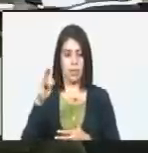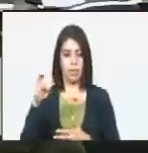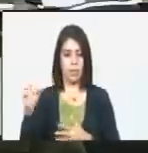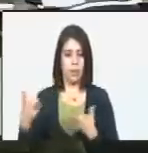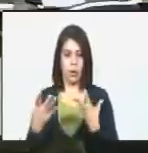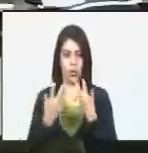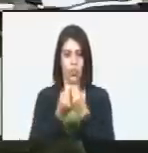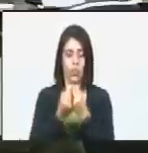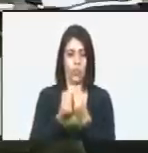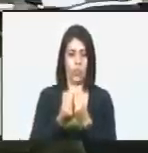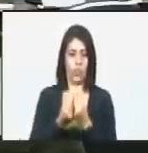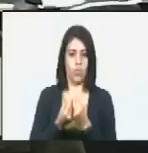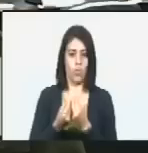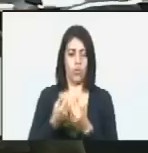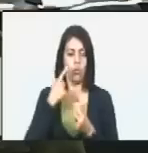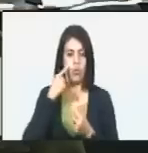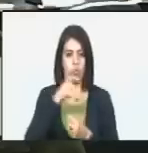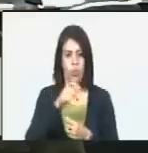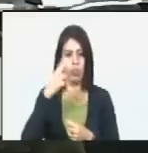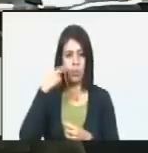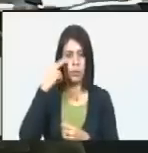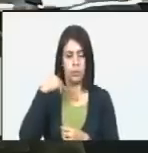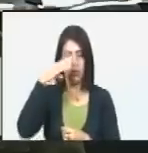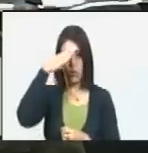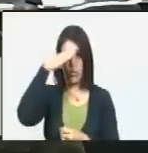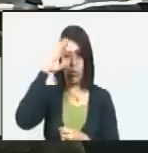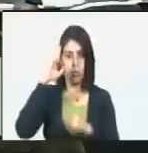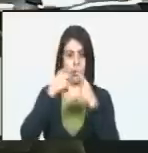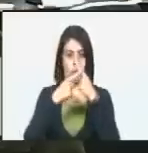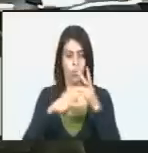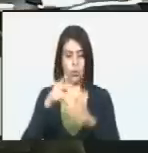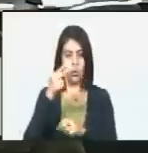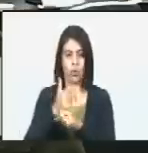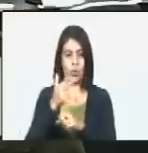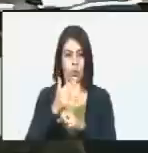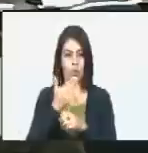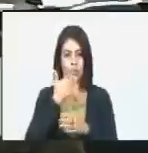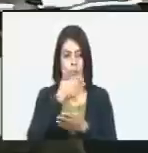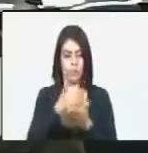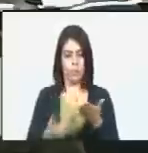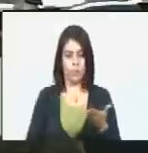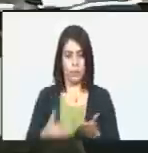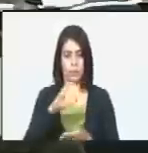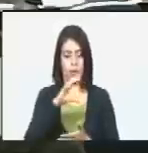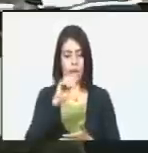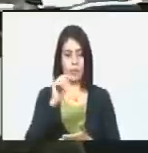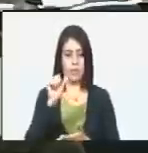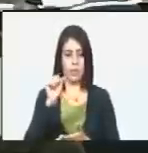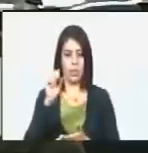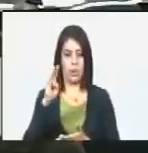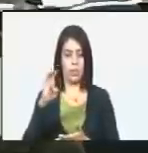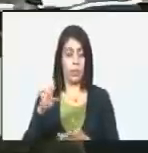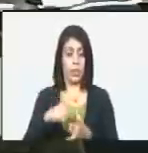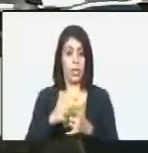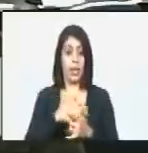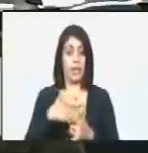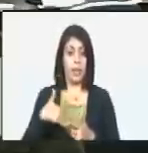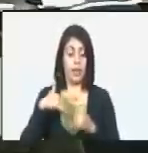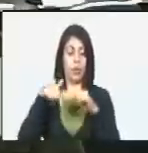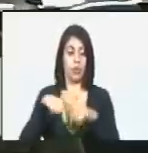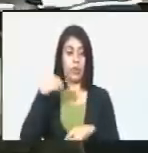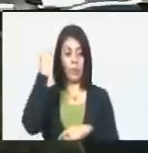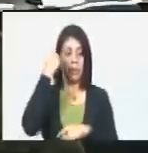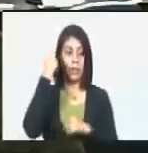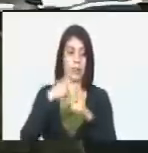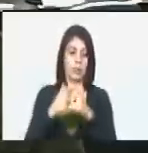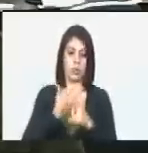Haití, Cuba y Honduras la propuesta del CASABE. Yo pienso aquí ahorita en estos momentos que nosotros